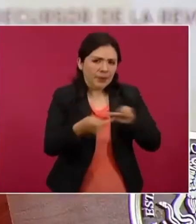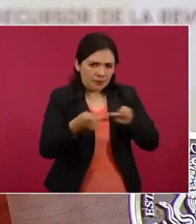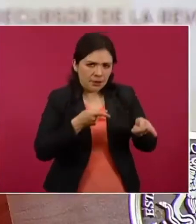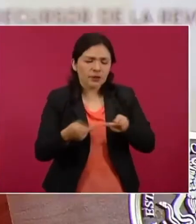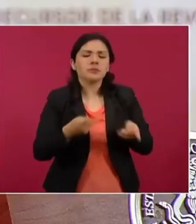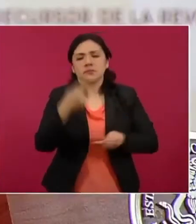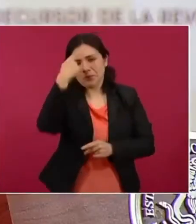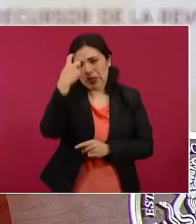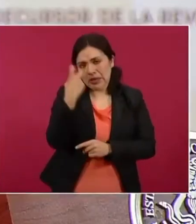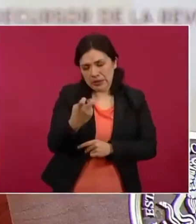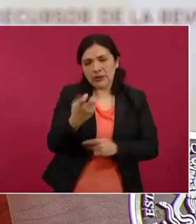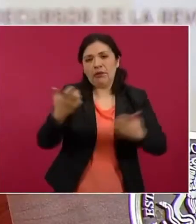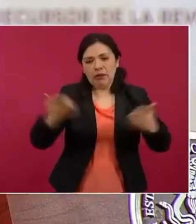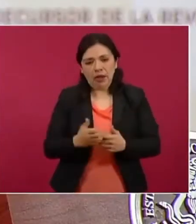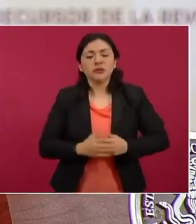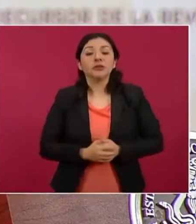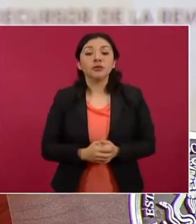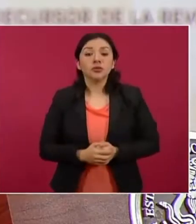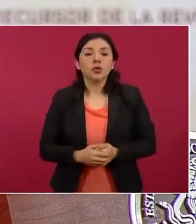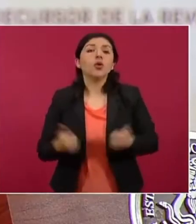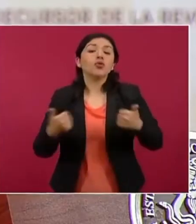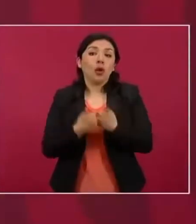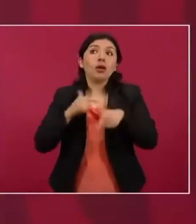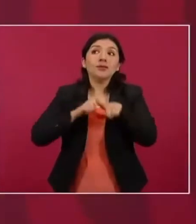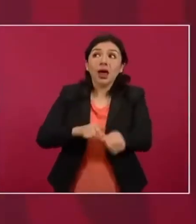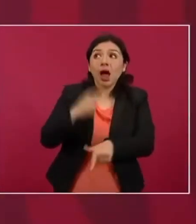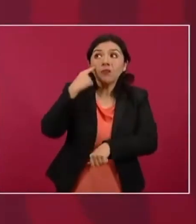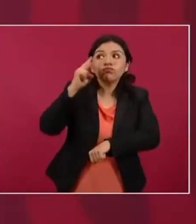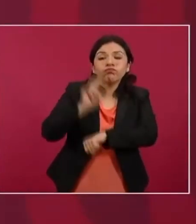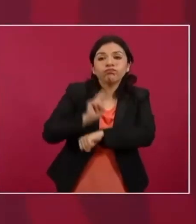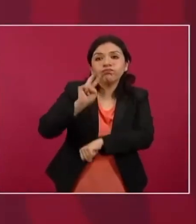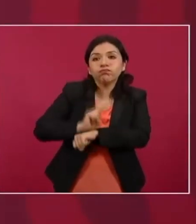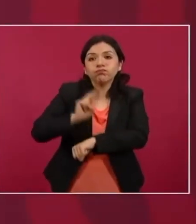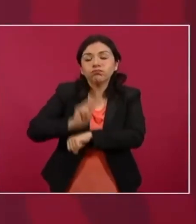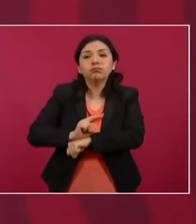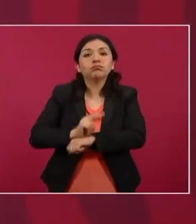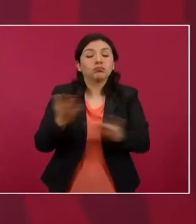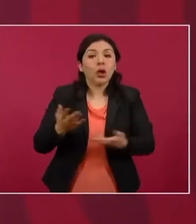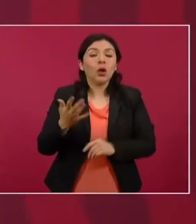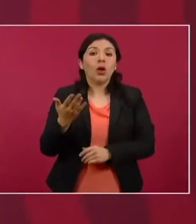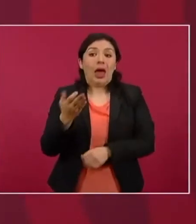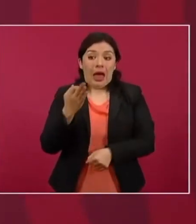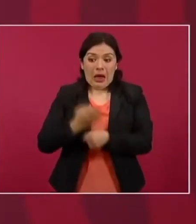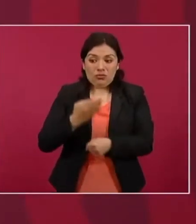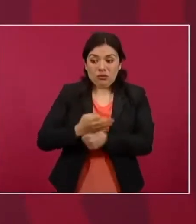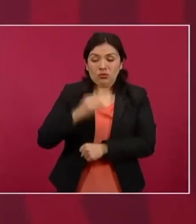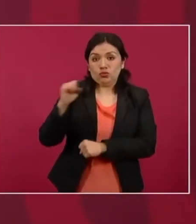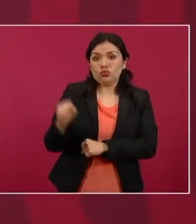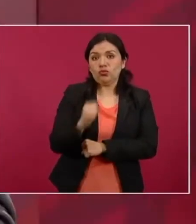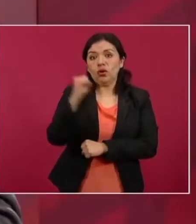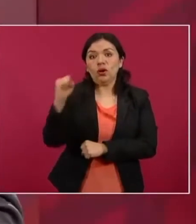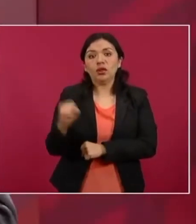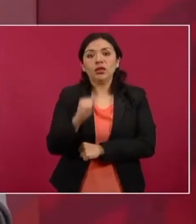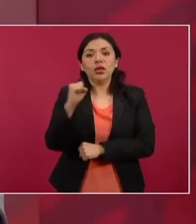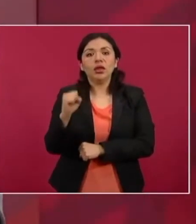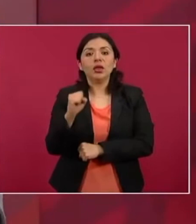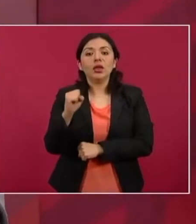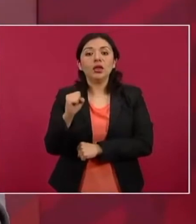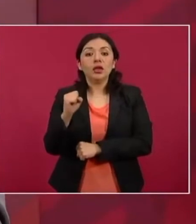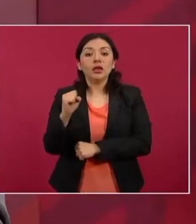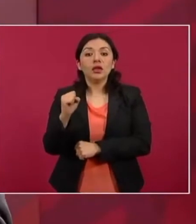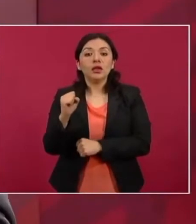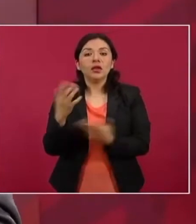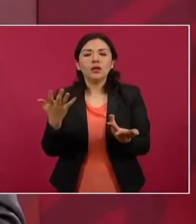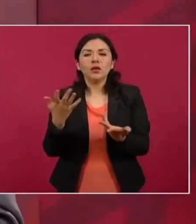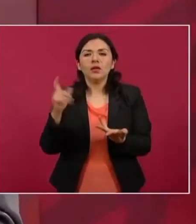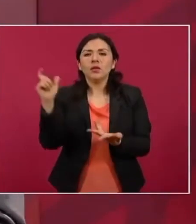propósito y vamos a estar pendientes. Durante su conferencia de prensa matutina, el mandatario nacional recordó que el gobierno